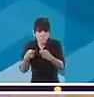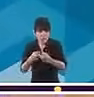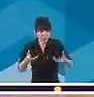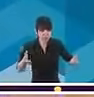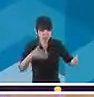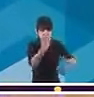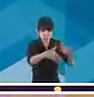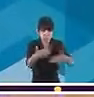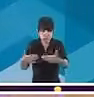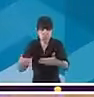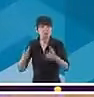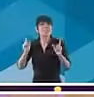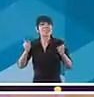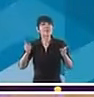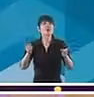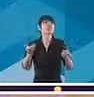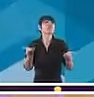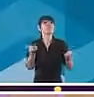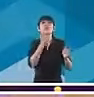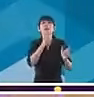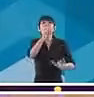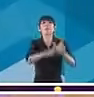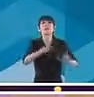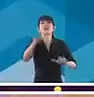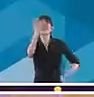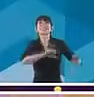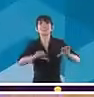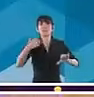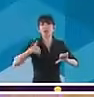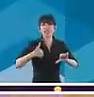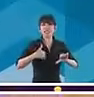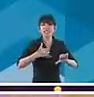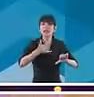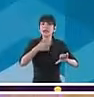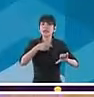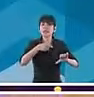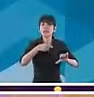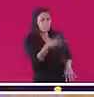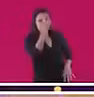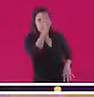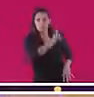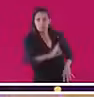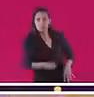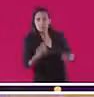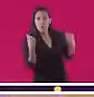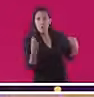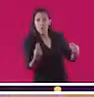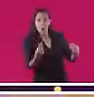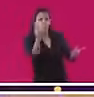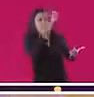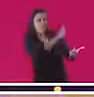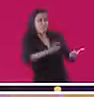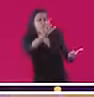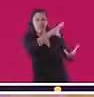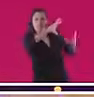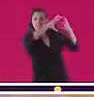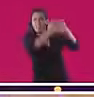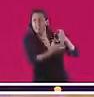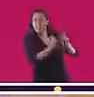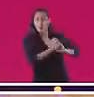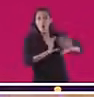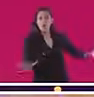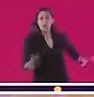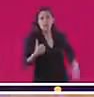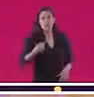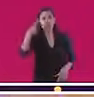pasando y todo el mundo ahora se sigue haciendo el boludo. Así que, muchachos, por favor, dejen de intentar despegarse, porque esto es la tradición de su